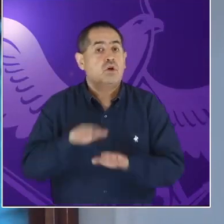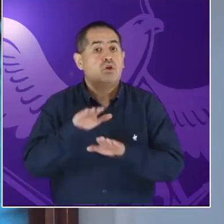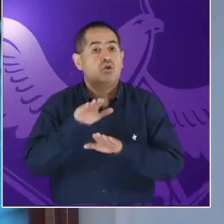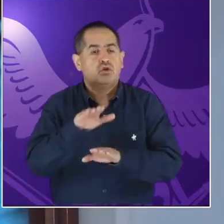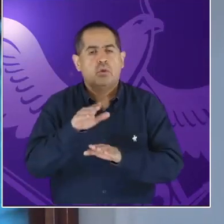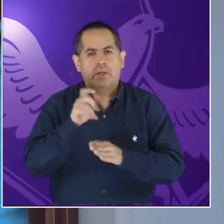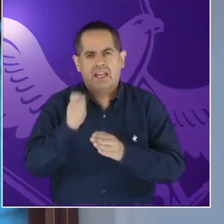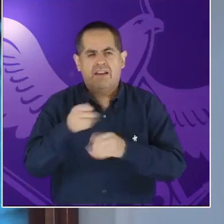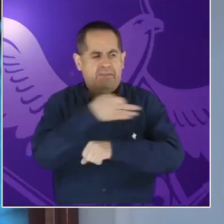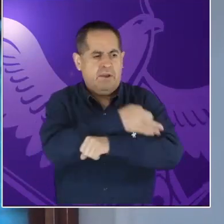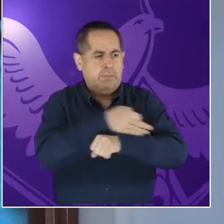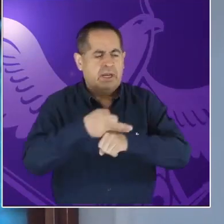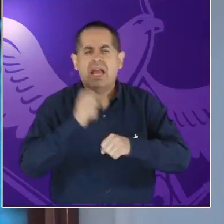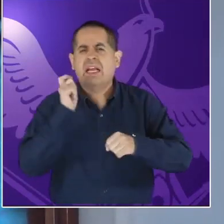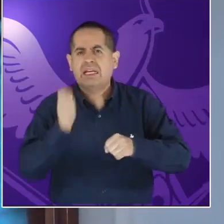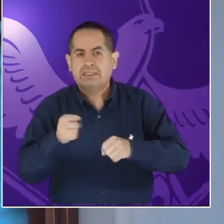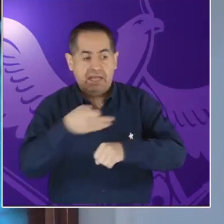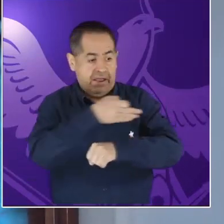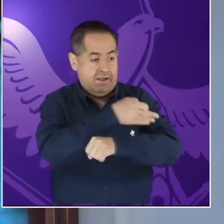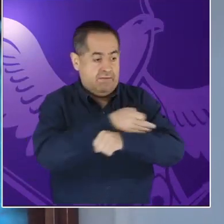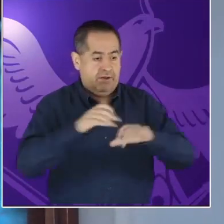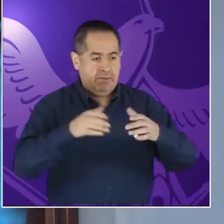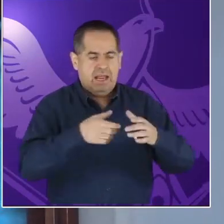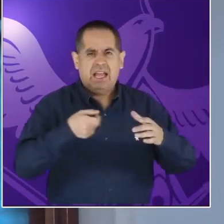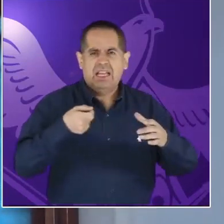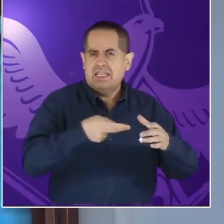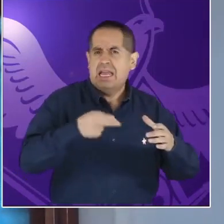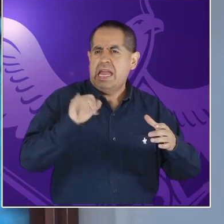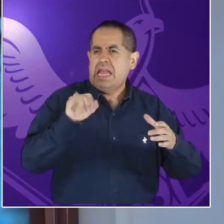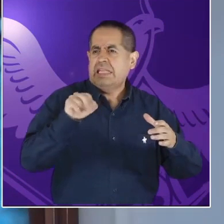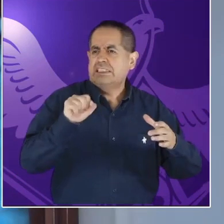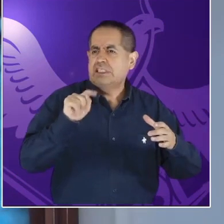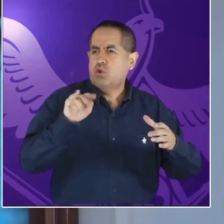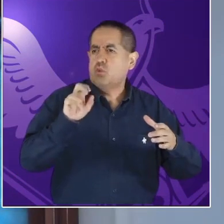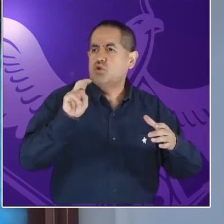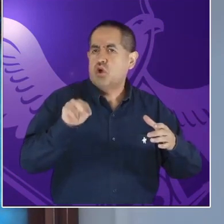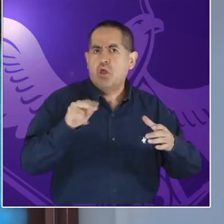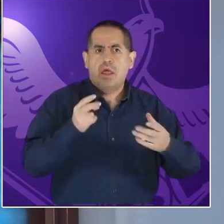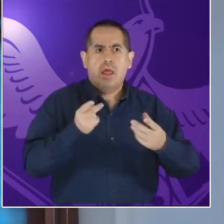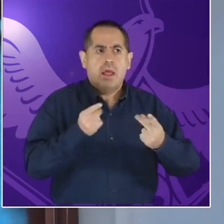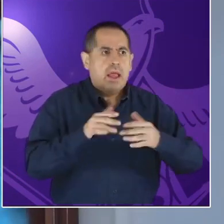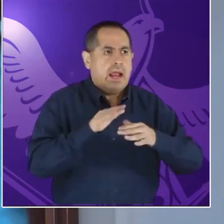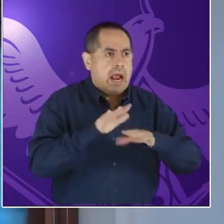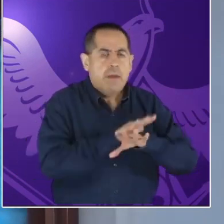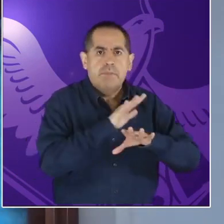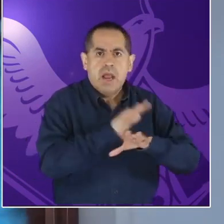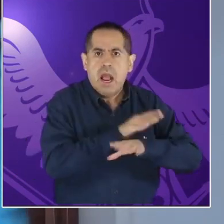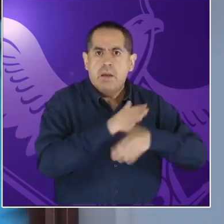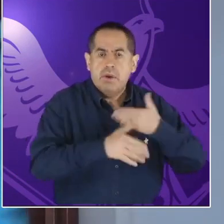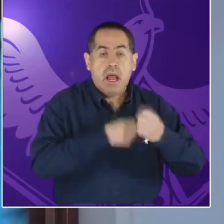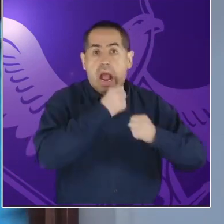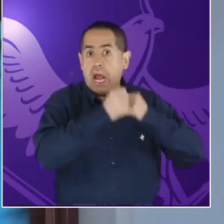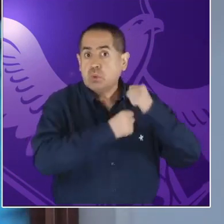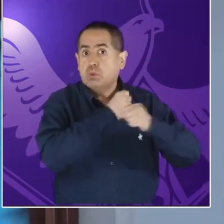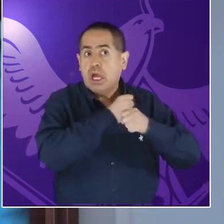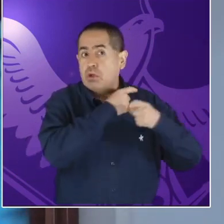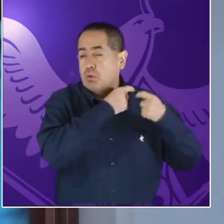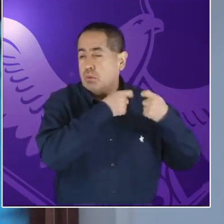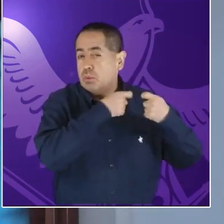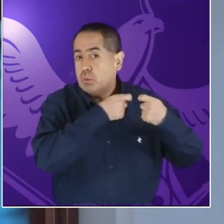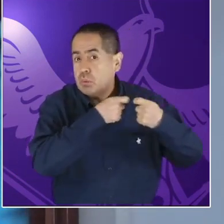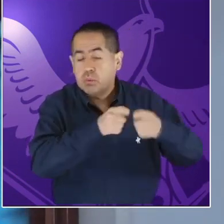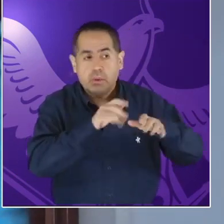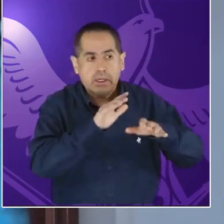familia es una institución tremendamente dinámica, que cambia con el tiempo, que va evolucionando en la medida